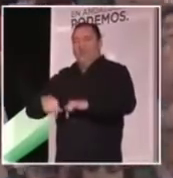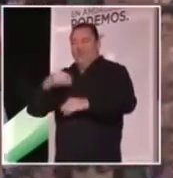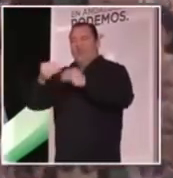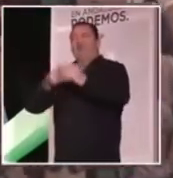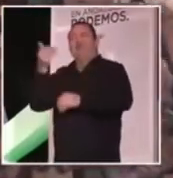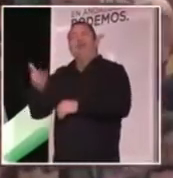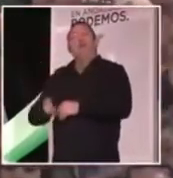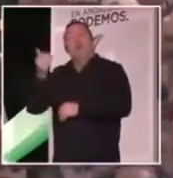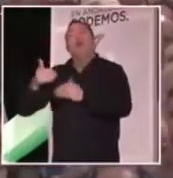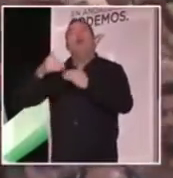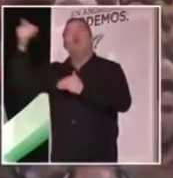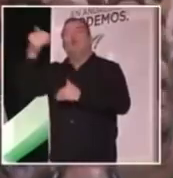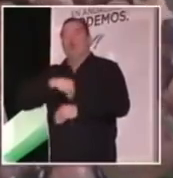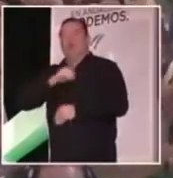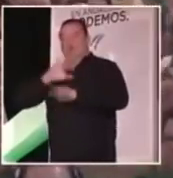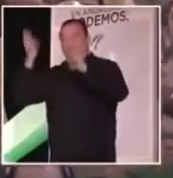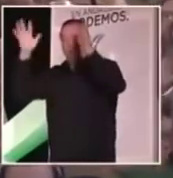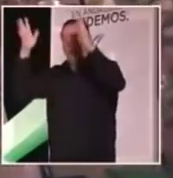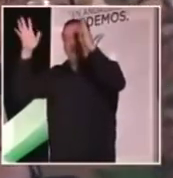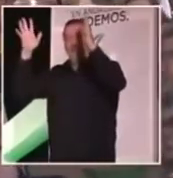destino de España.